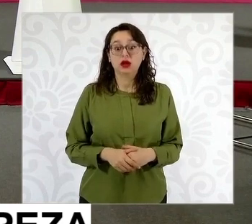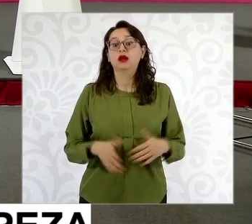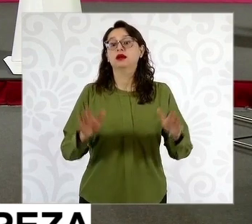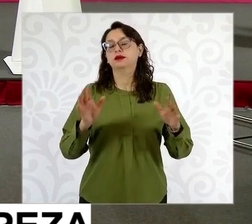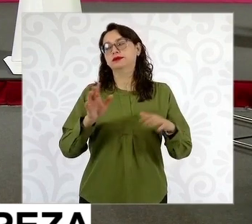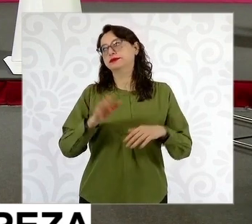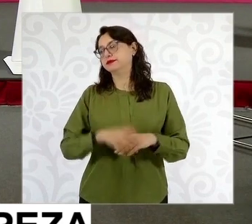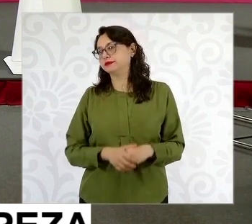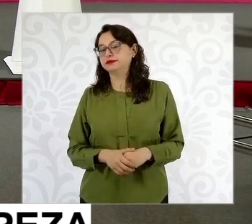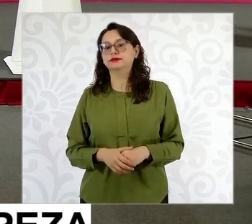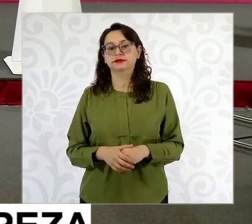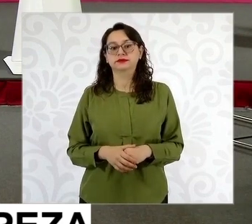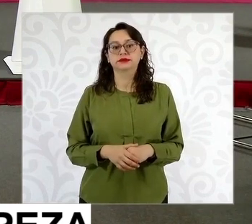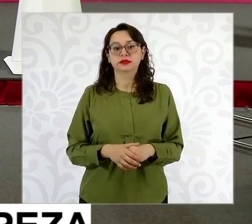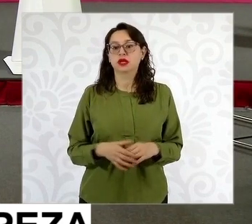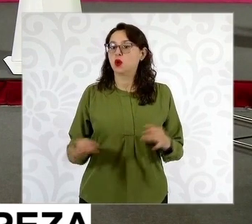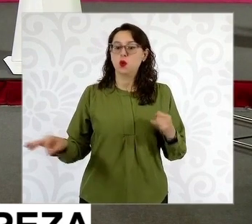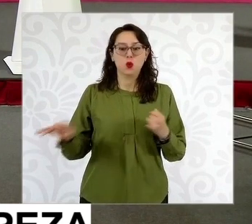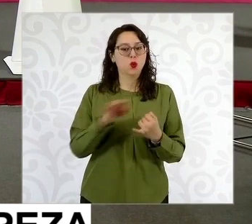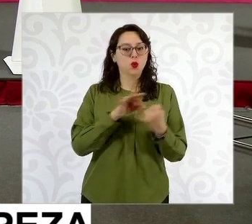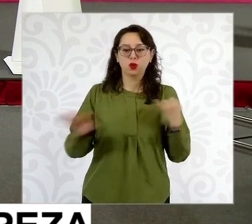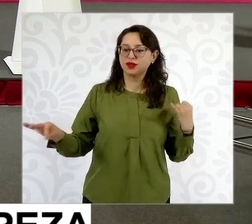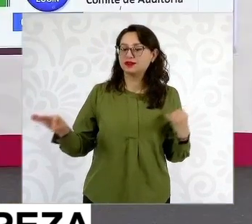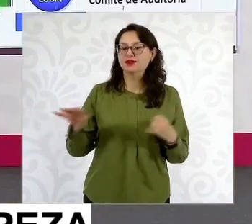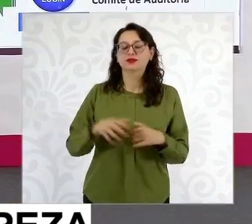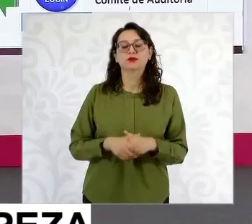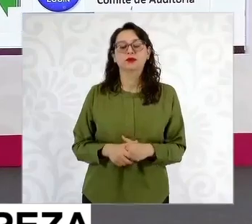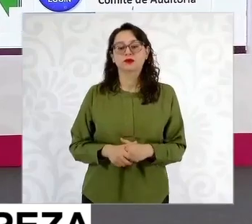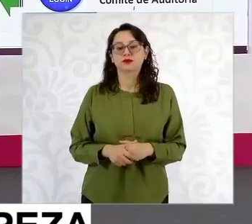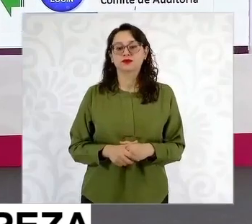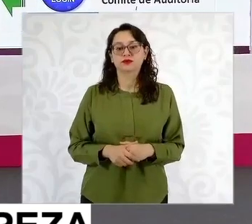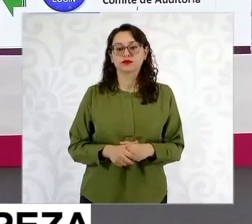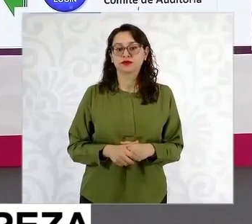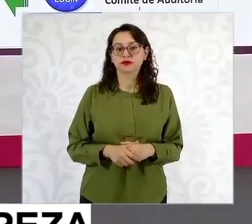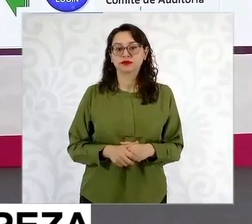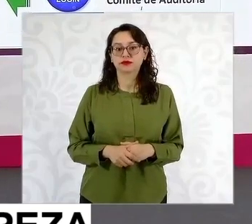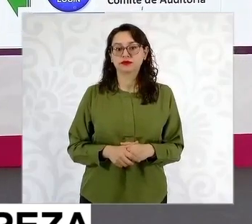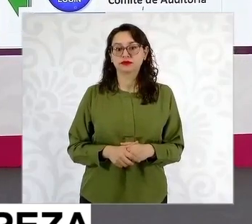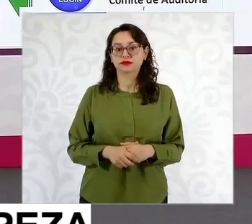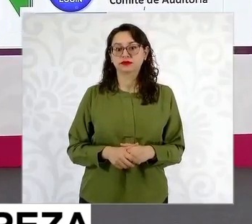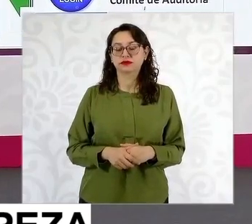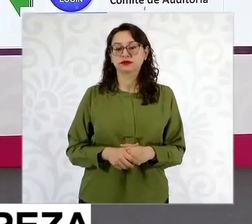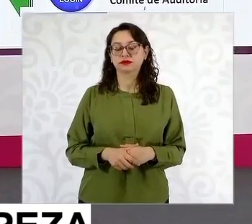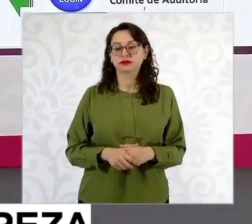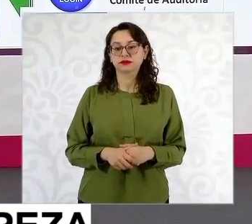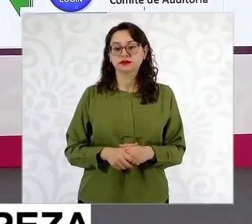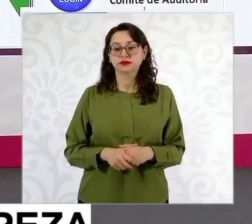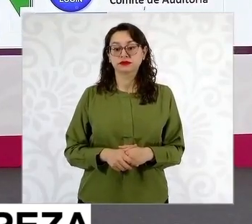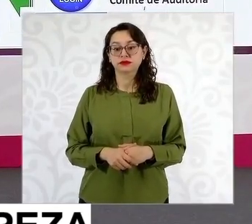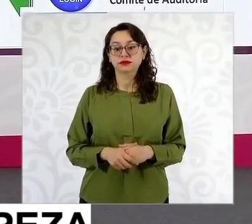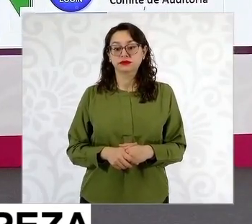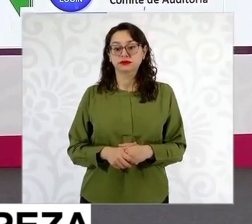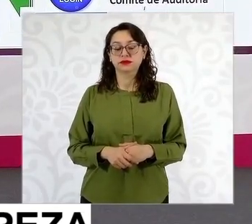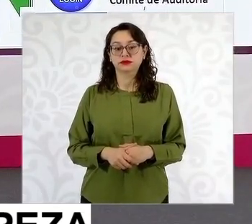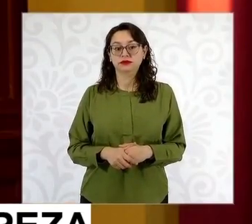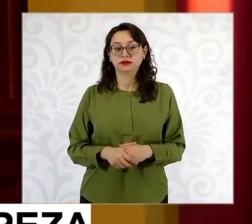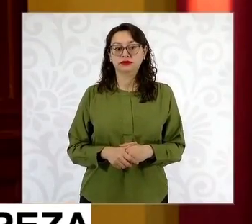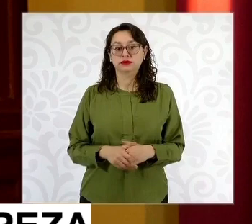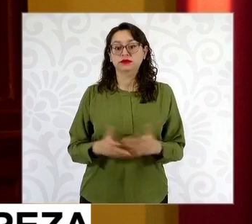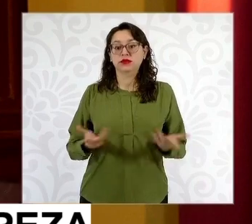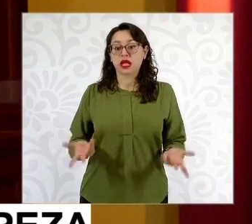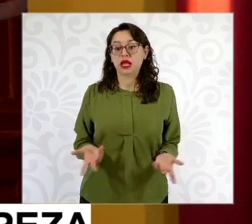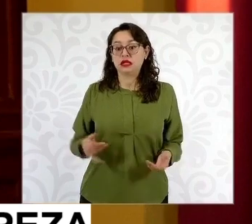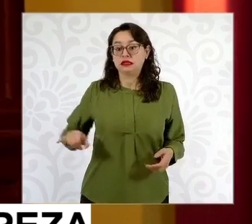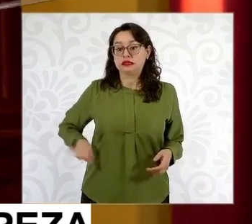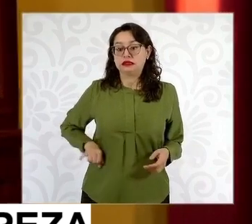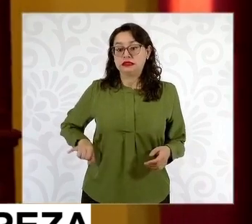Bueno, ya este sí es el remate final. Lo que tiene que ver con la declaración patrimonial y de conflicto de